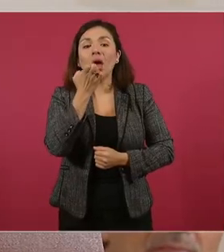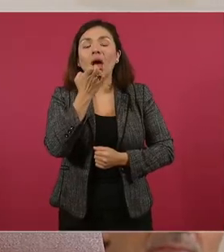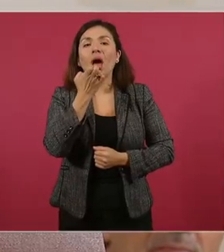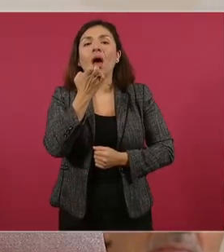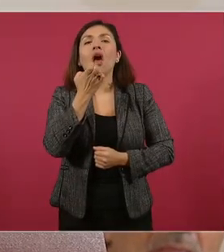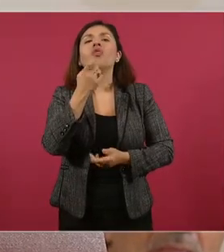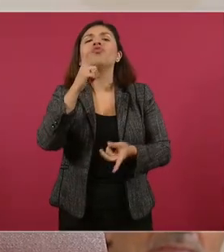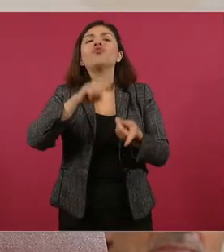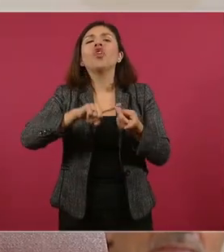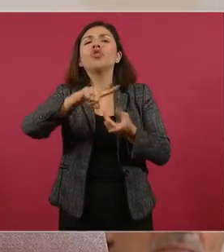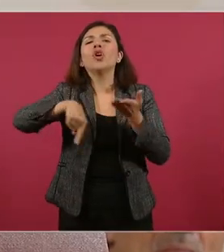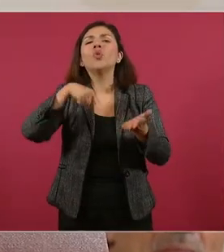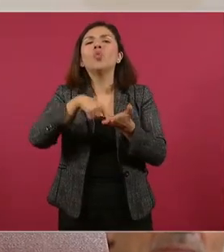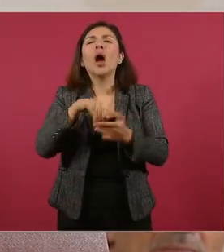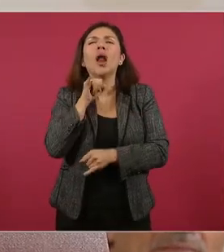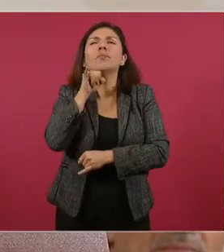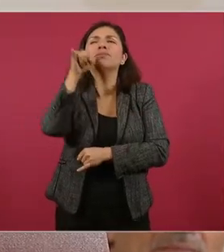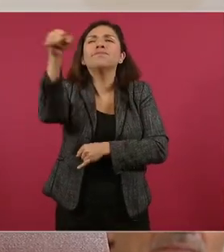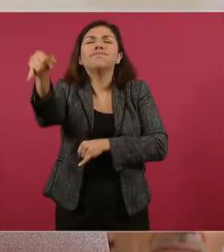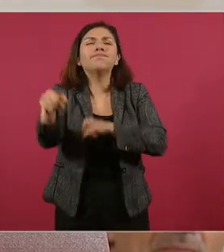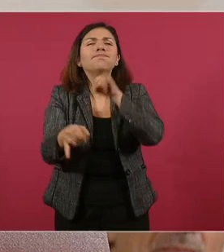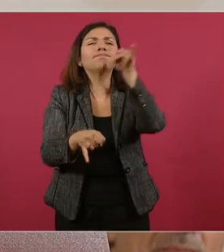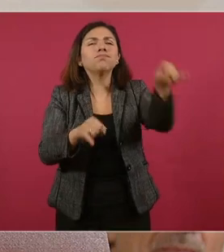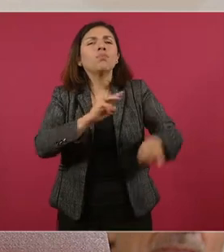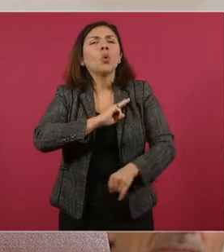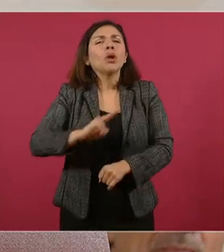pueblos, municipios apartados,